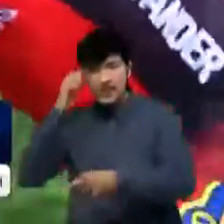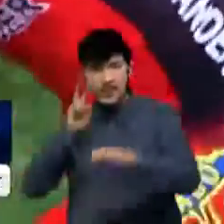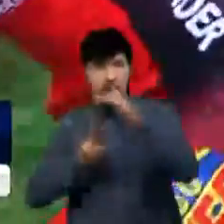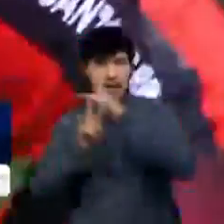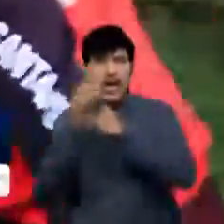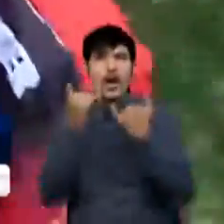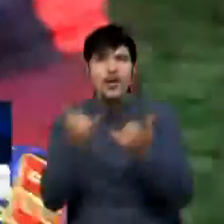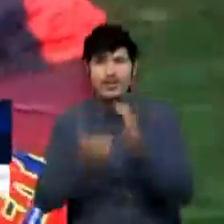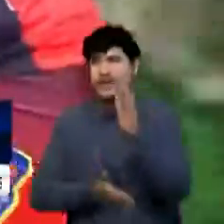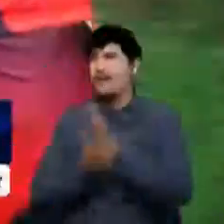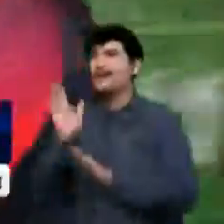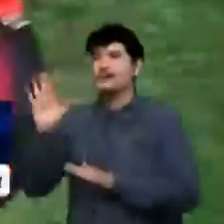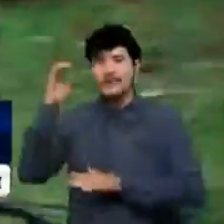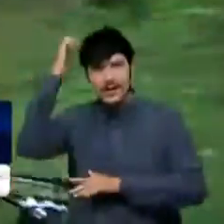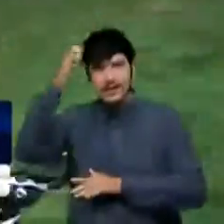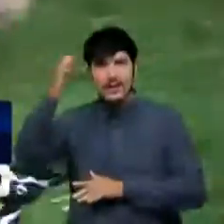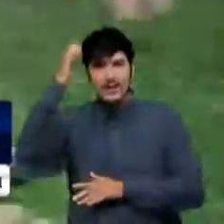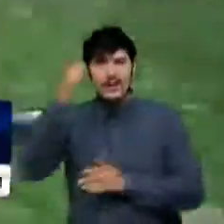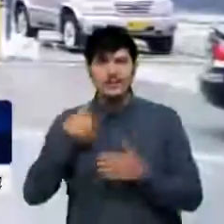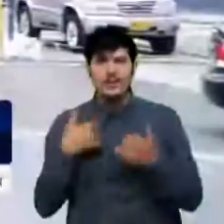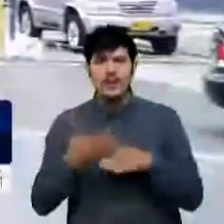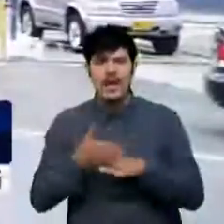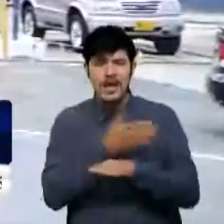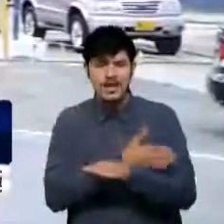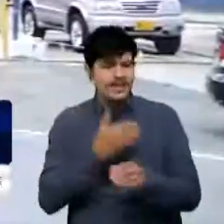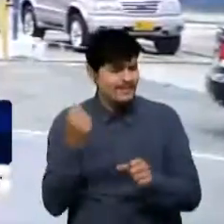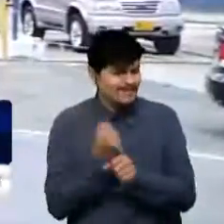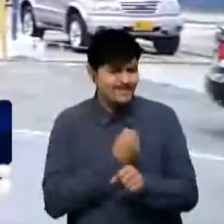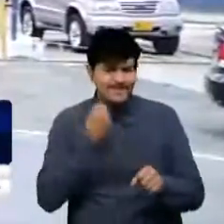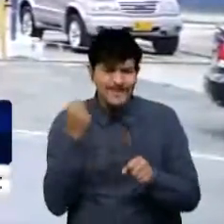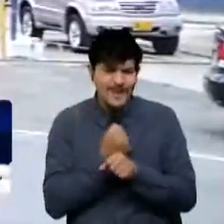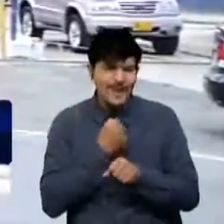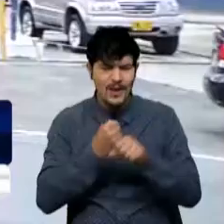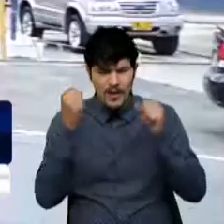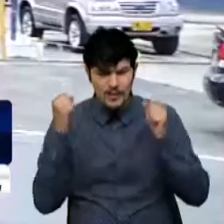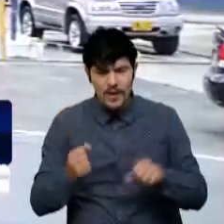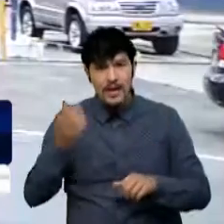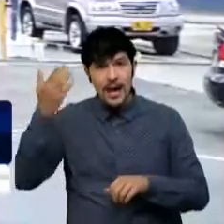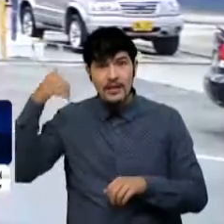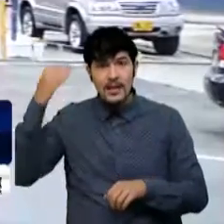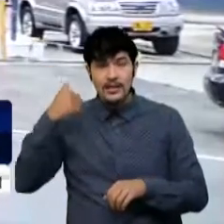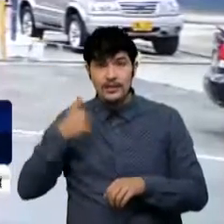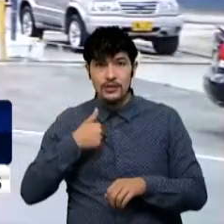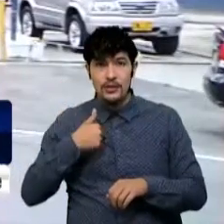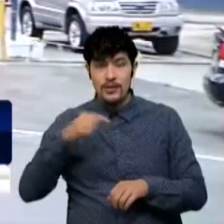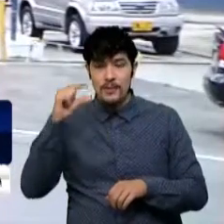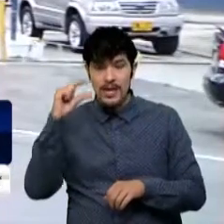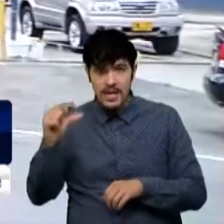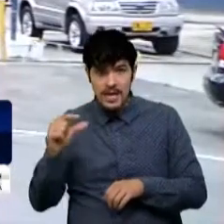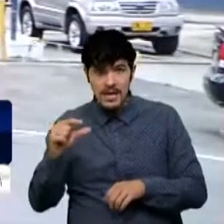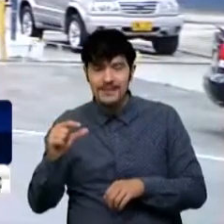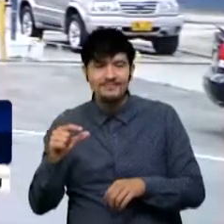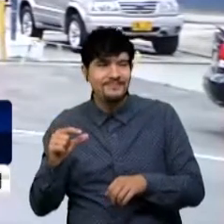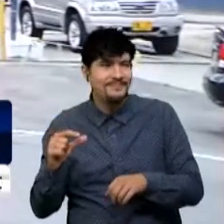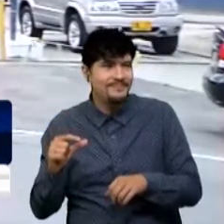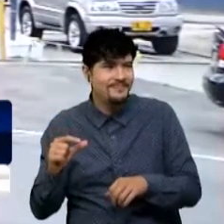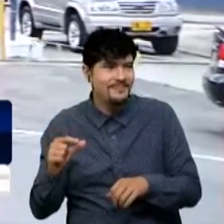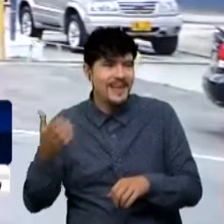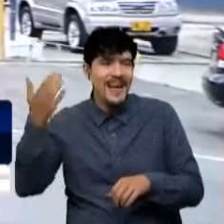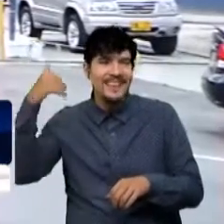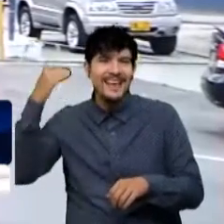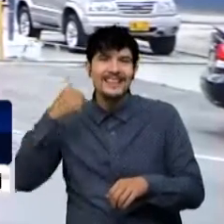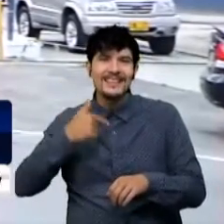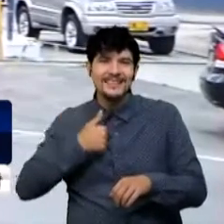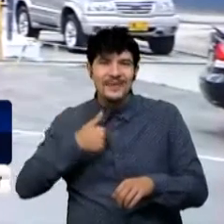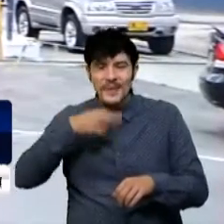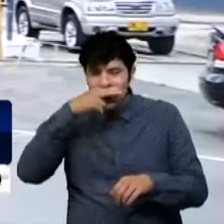hoy irse a Europa. He trabajado muy duro, desde muy pequeño esto me mentalicé a cumplir